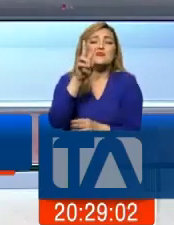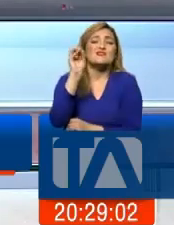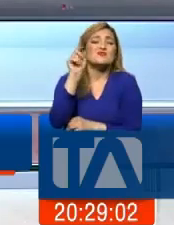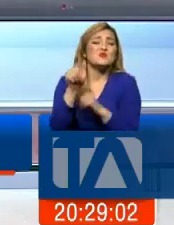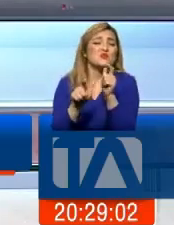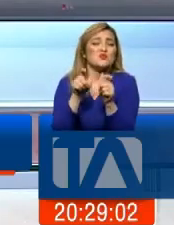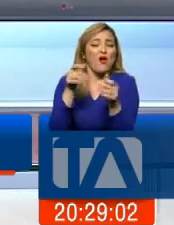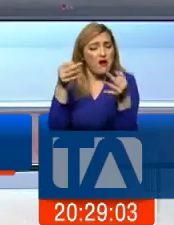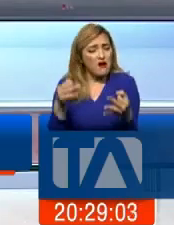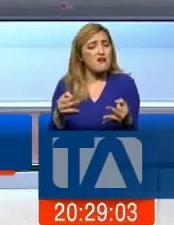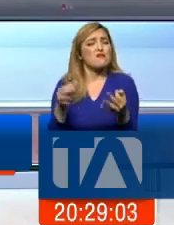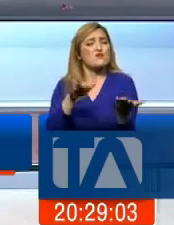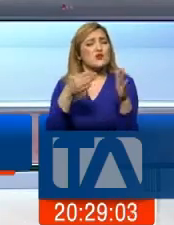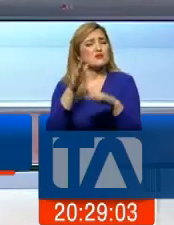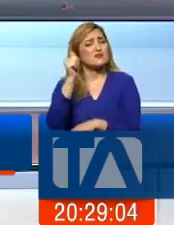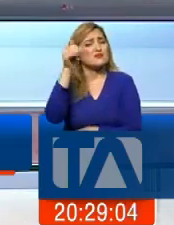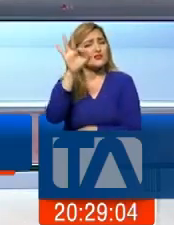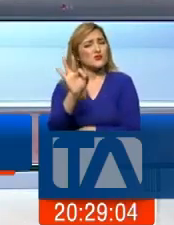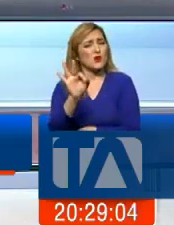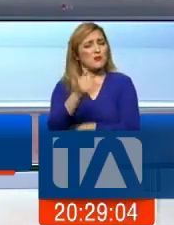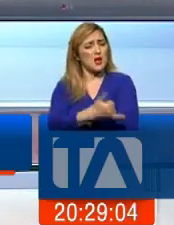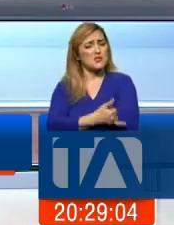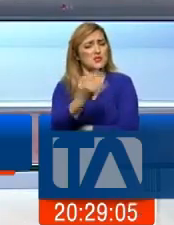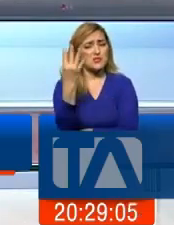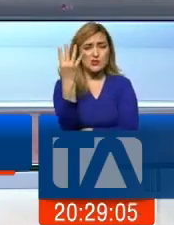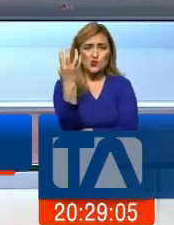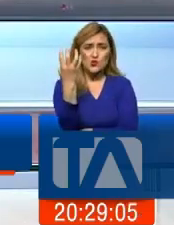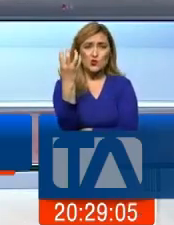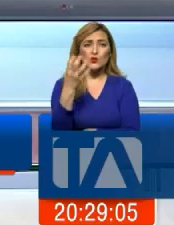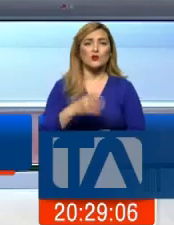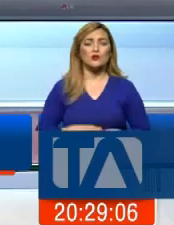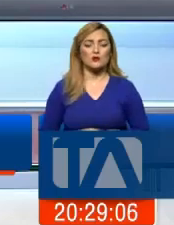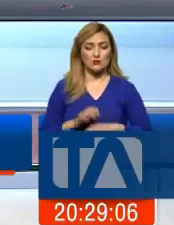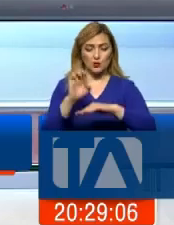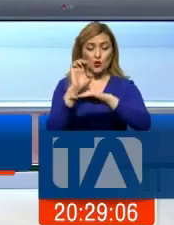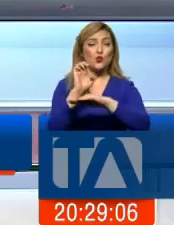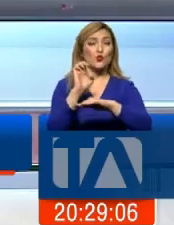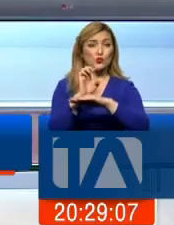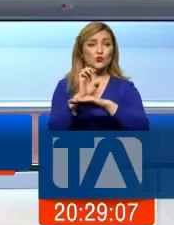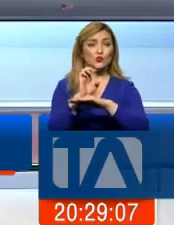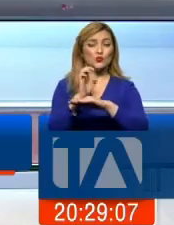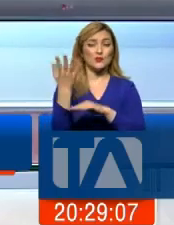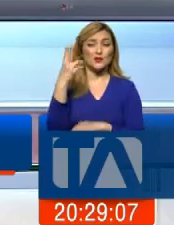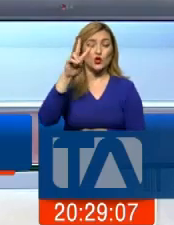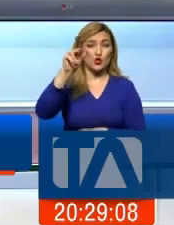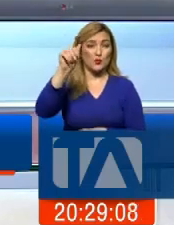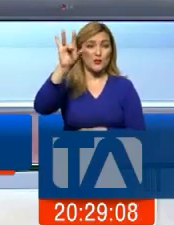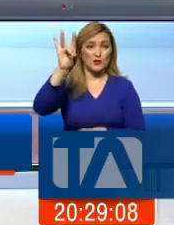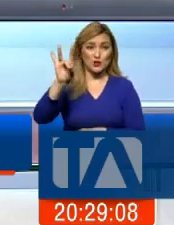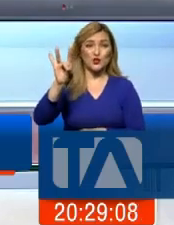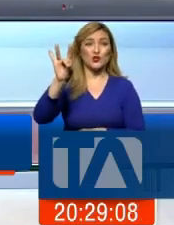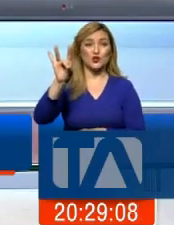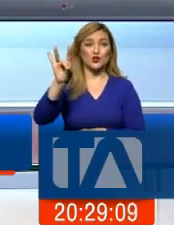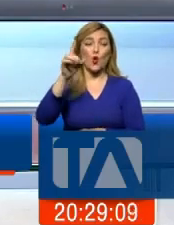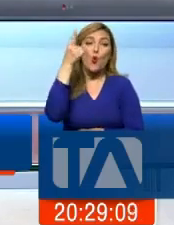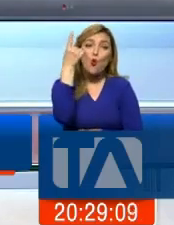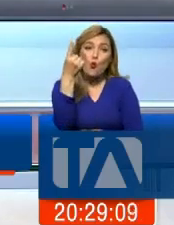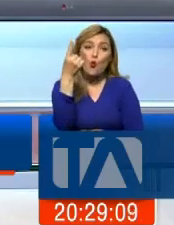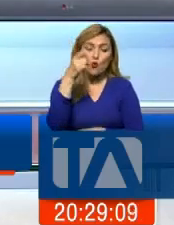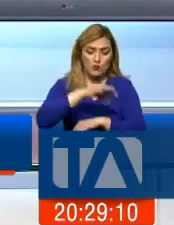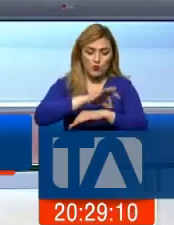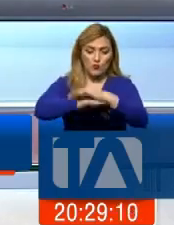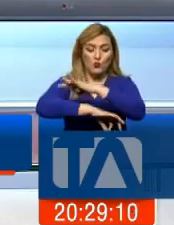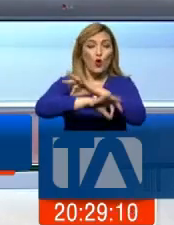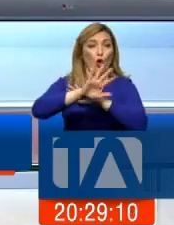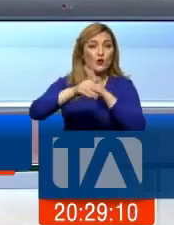confirmados y 19 muertes en 14 países. Sin embargo, en el Ecuador, desde 2018, cuando registró un caso,